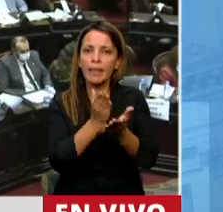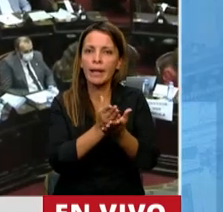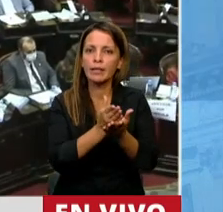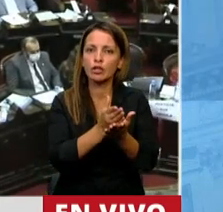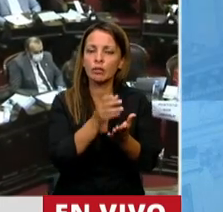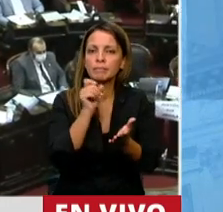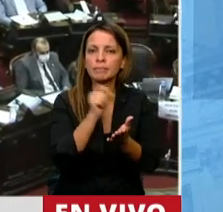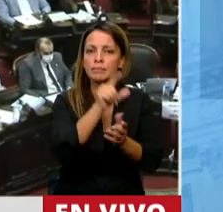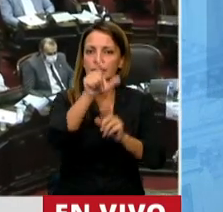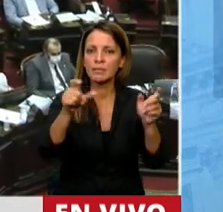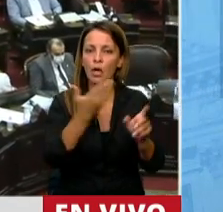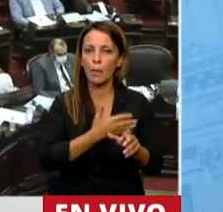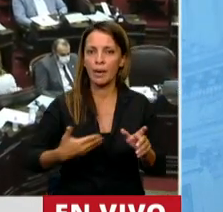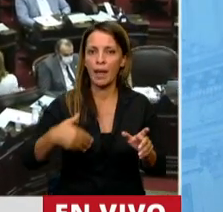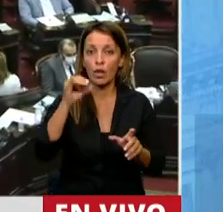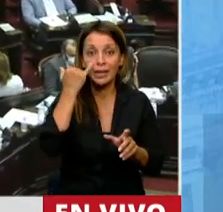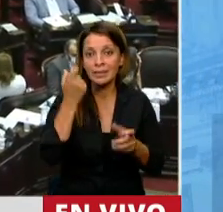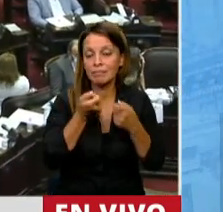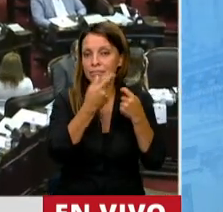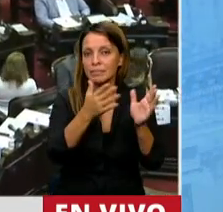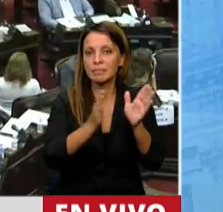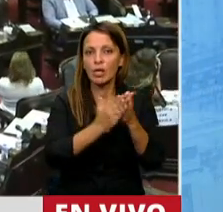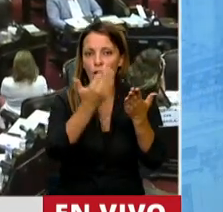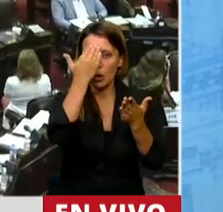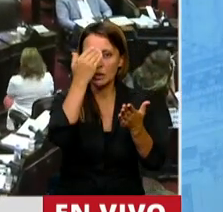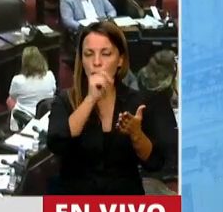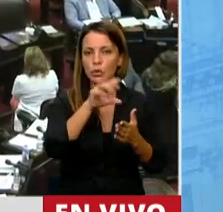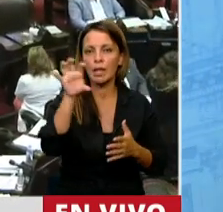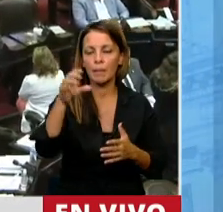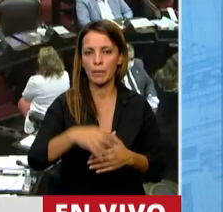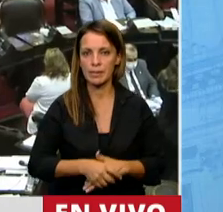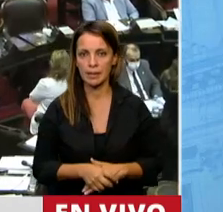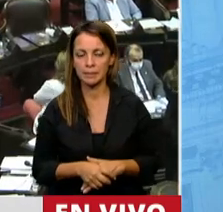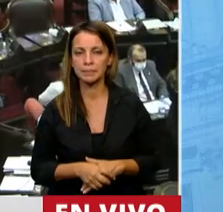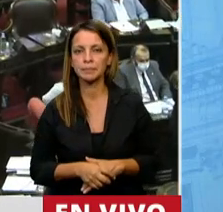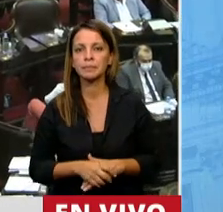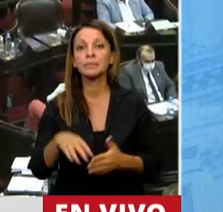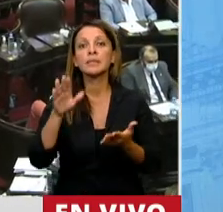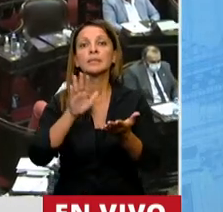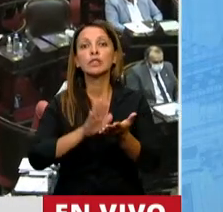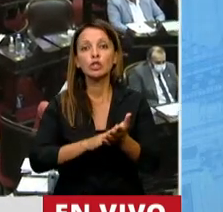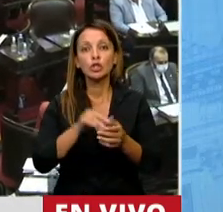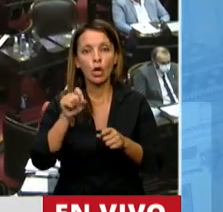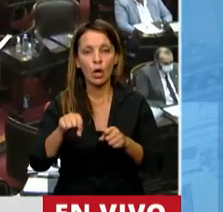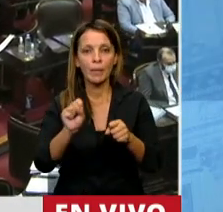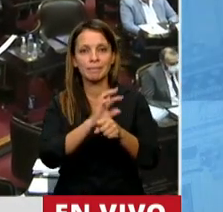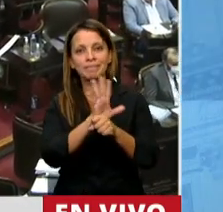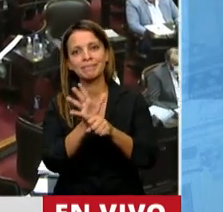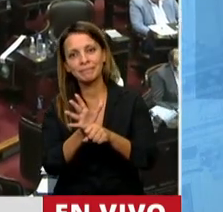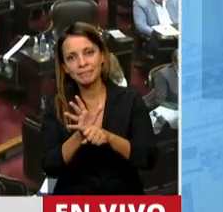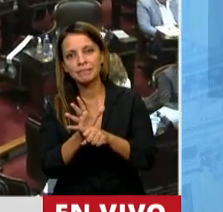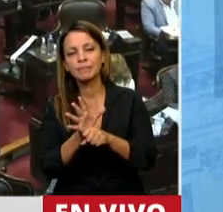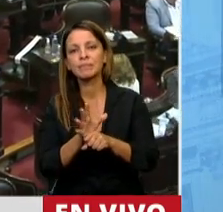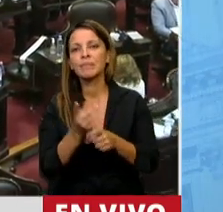gobernadores constitucionalmente establecidas en las autonomías provinciales. Con respecto a la pandemia, muchas decisiones